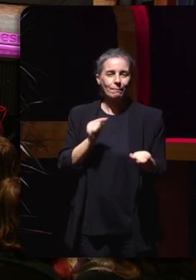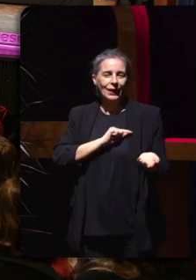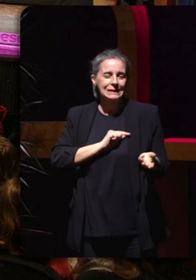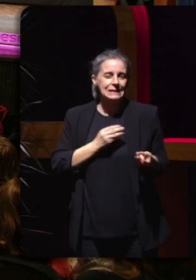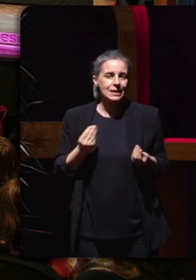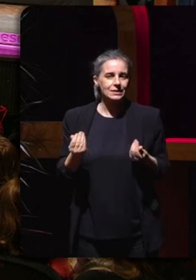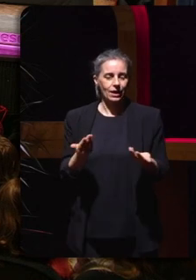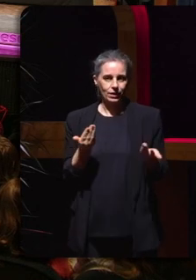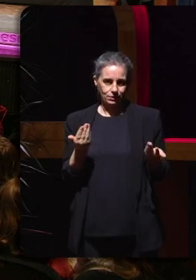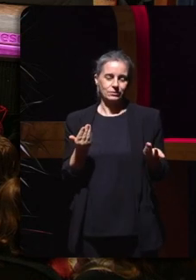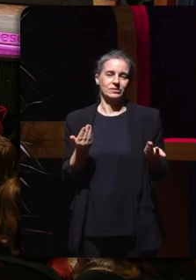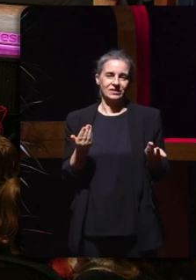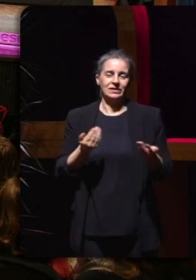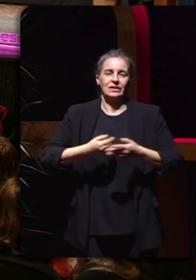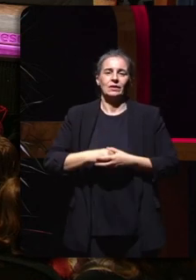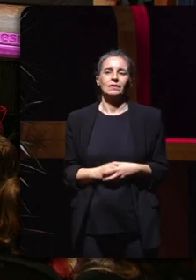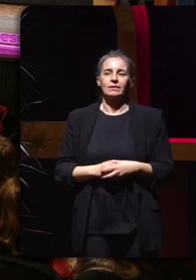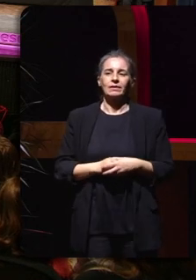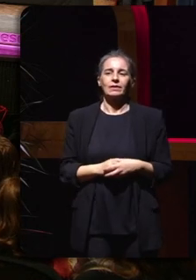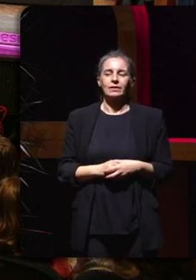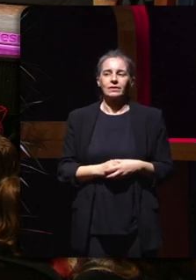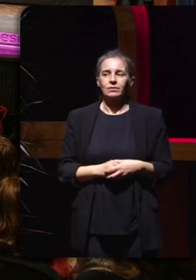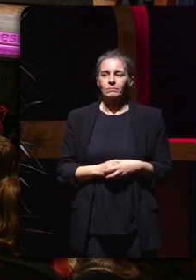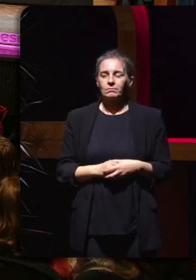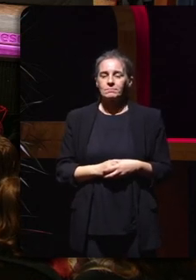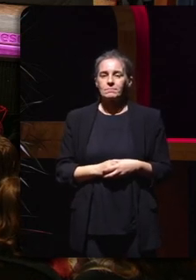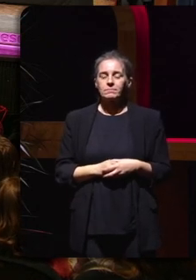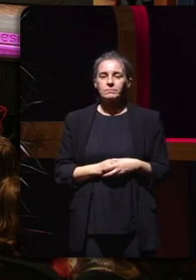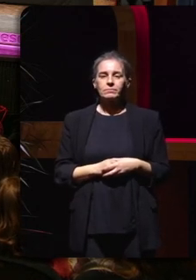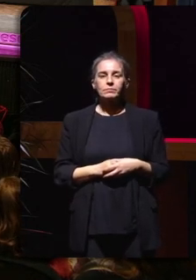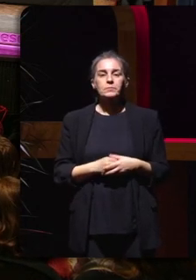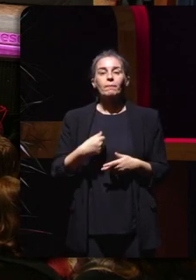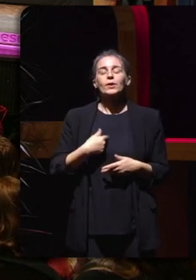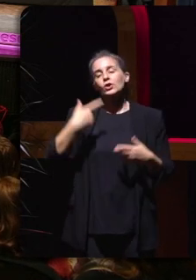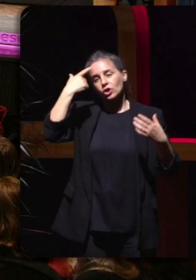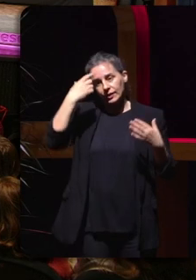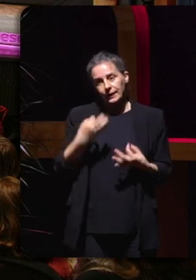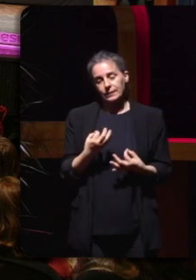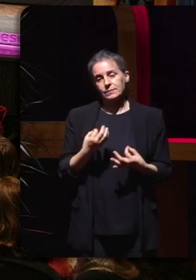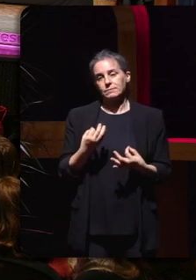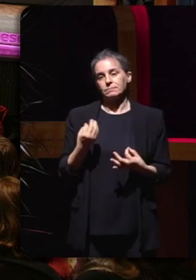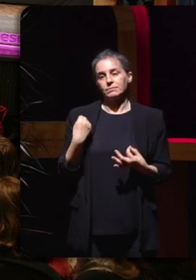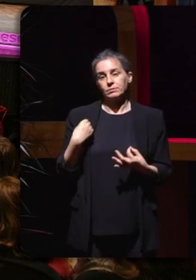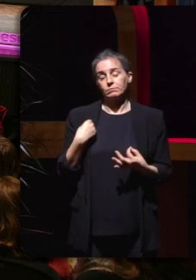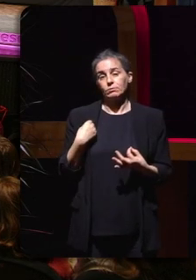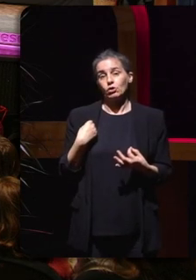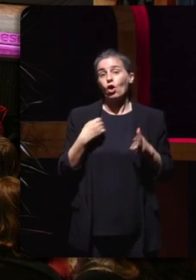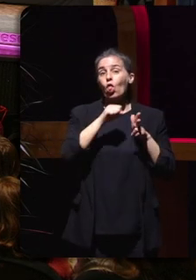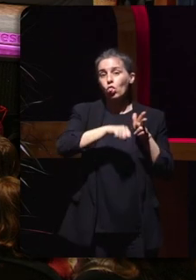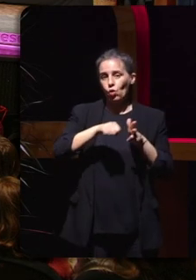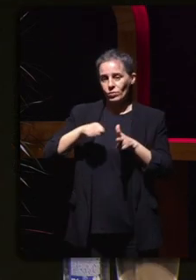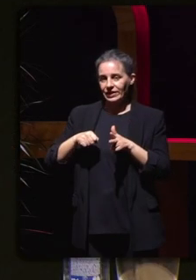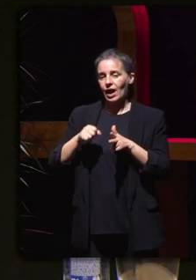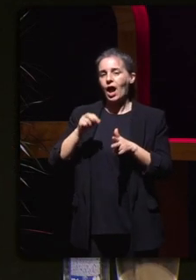lo que lo que lo atestigüen o que lo ratifiquen Yo creo que el documental